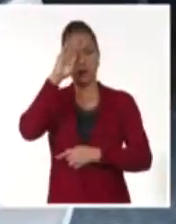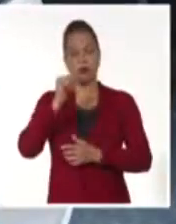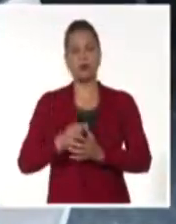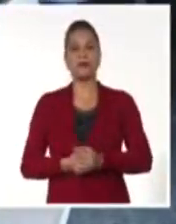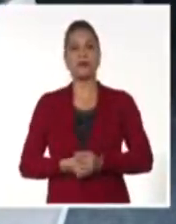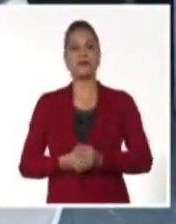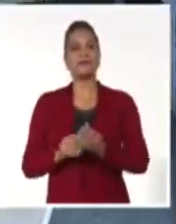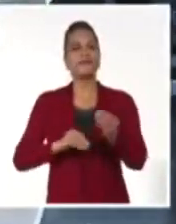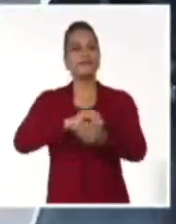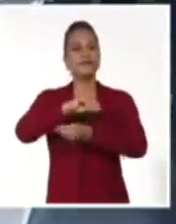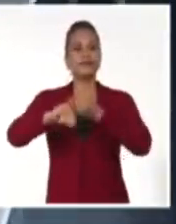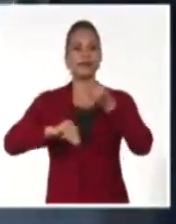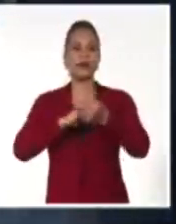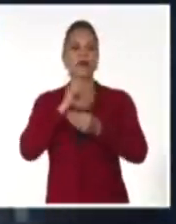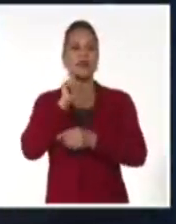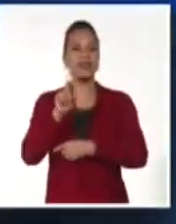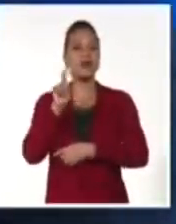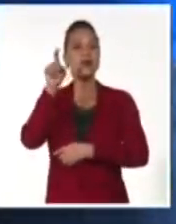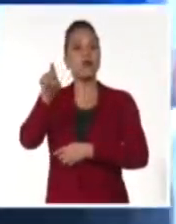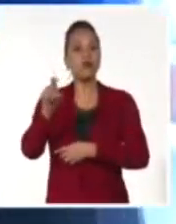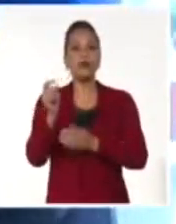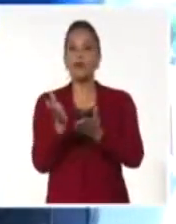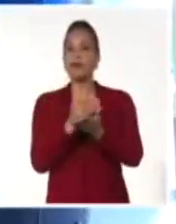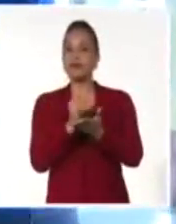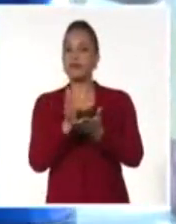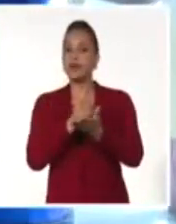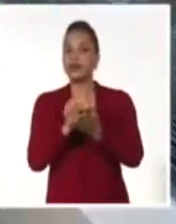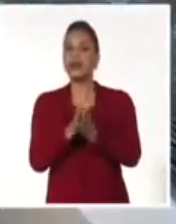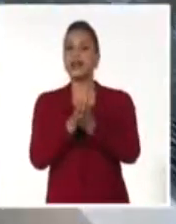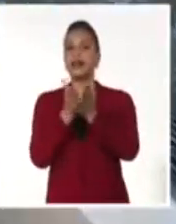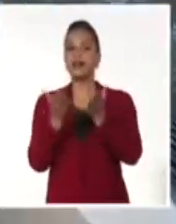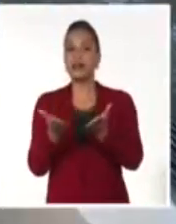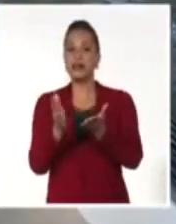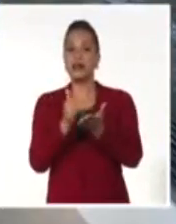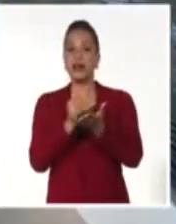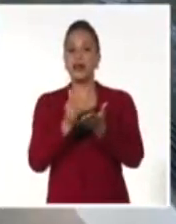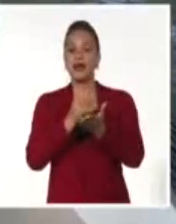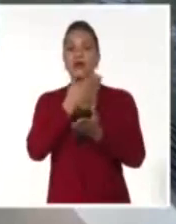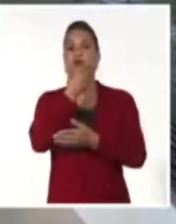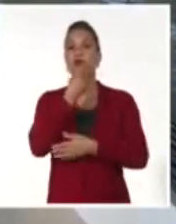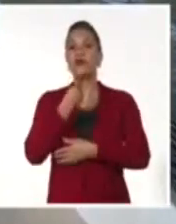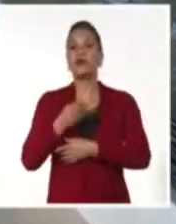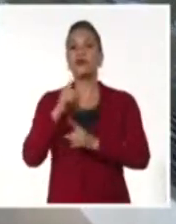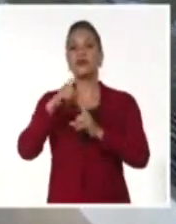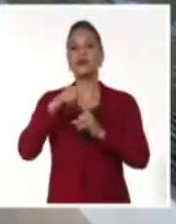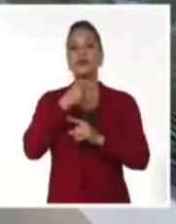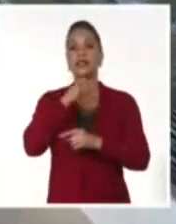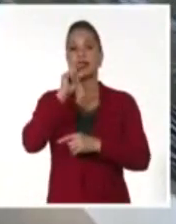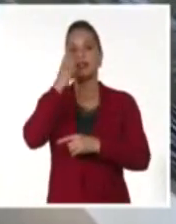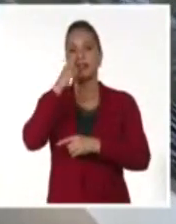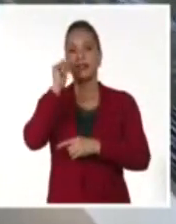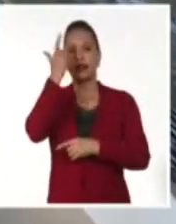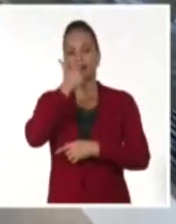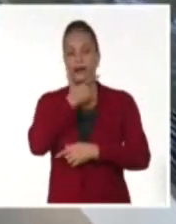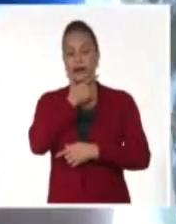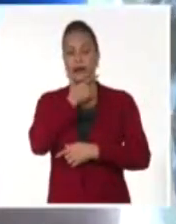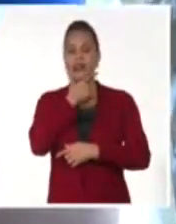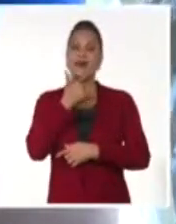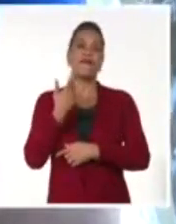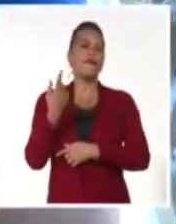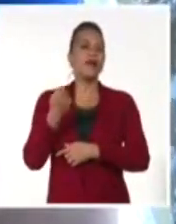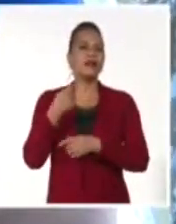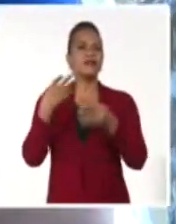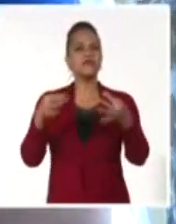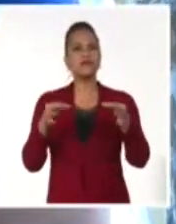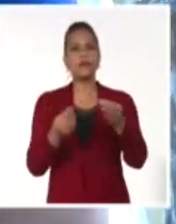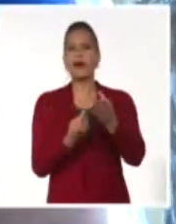esta es una de las últimas ediciones disponibles de la revista juventud técnica en formato físico sin embargo el déficit de papel para imprimir los